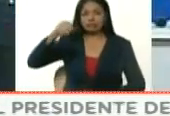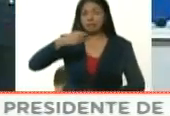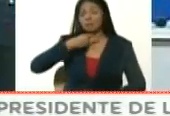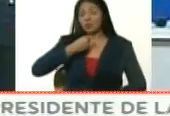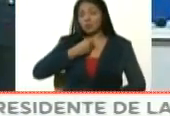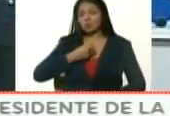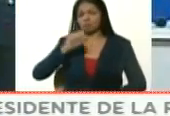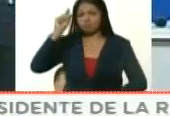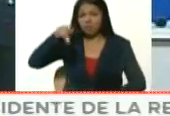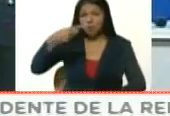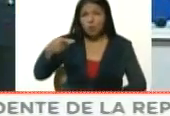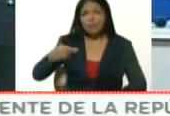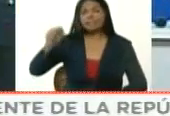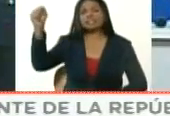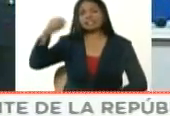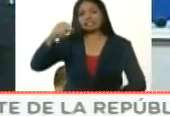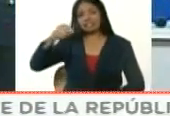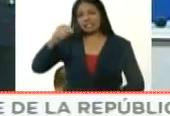¡Sí va!